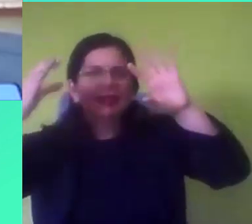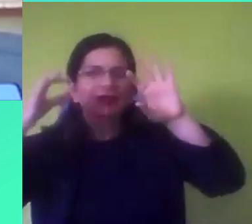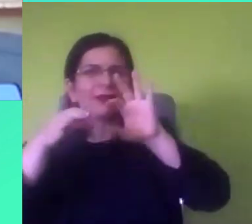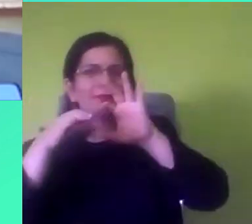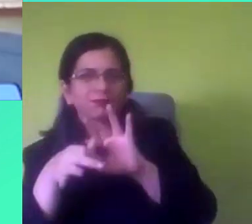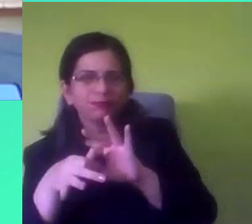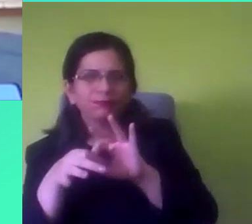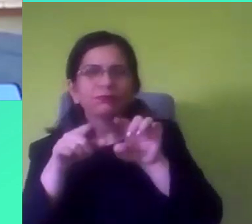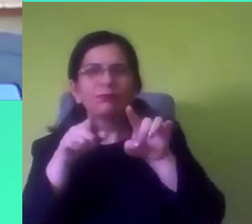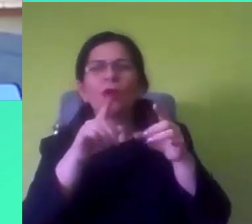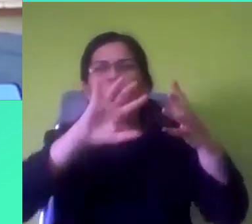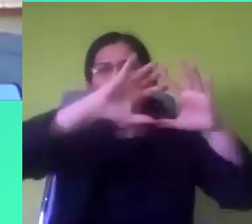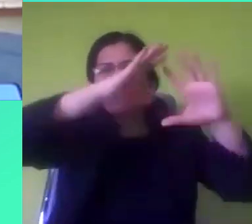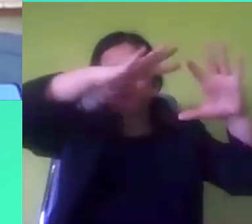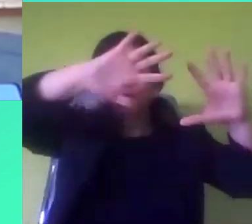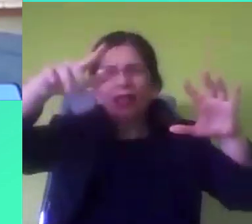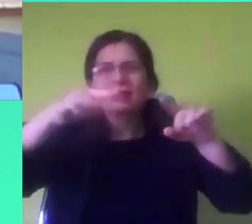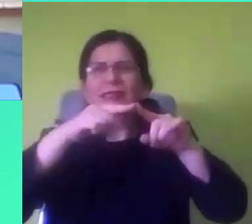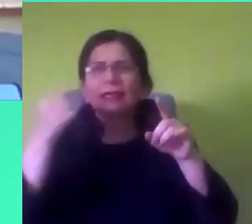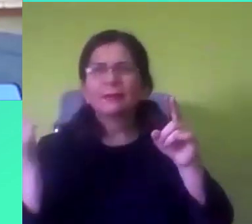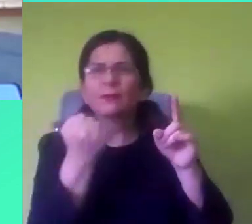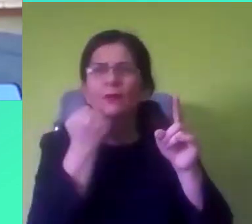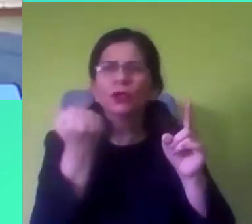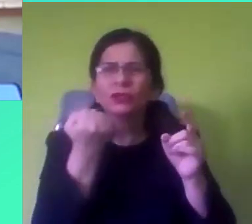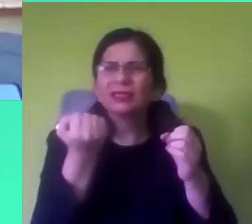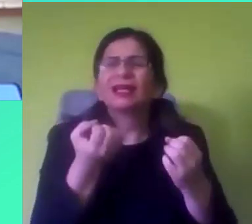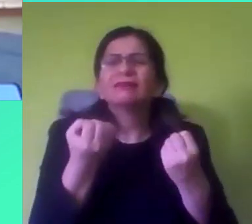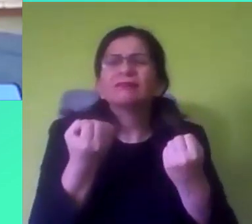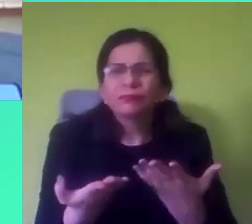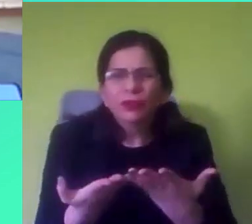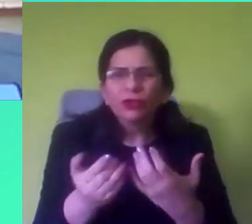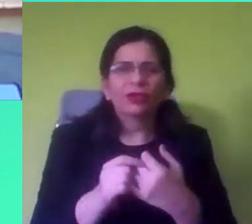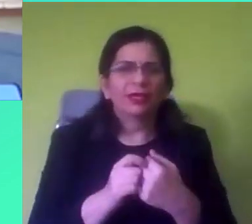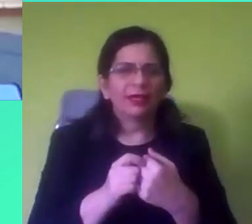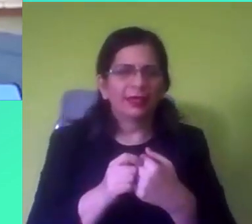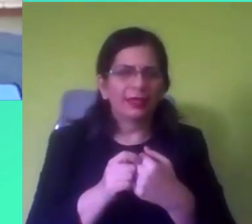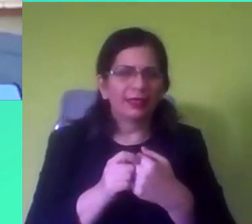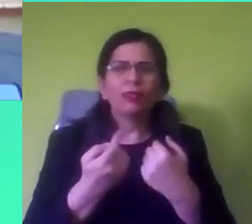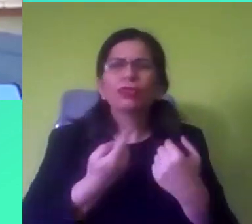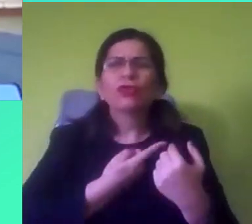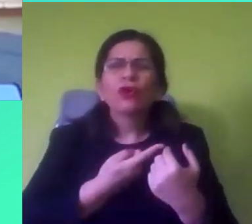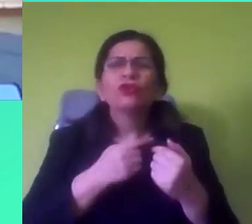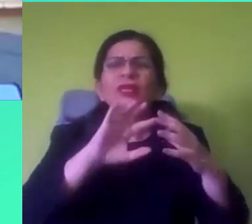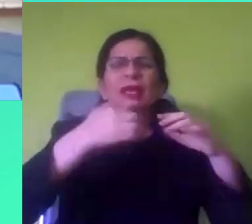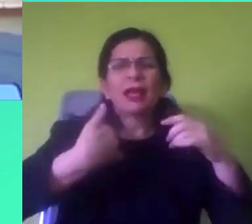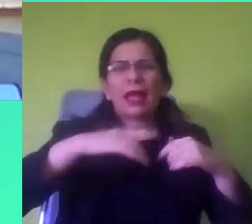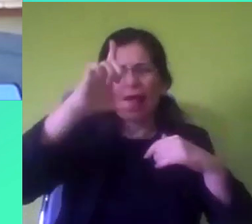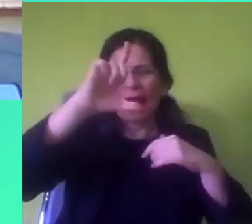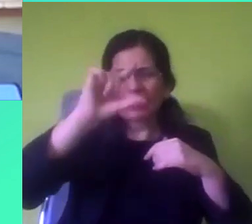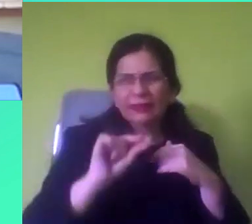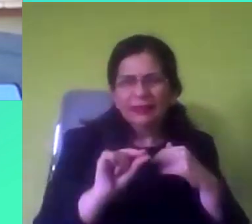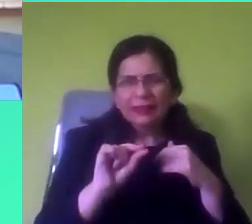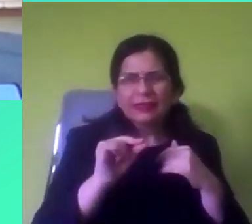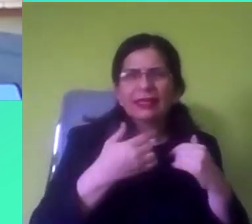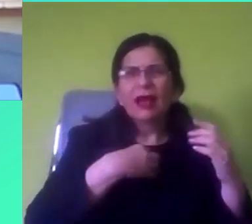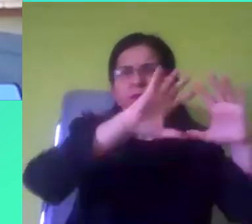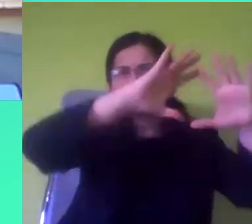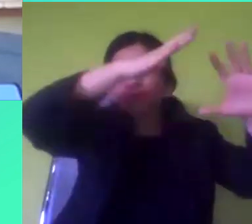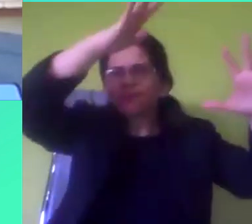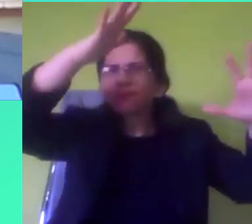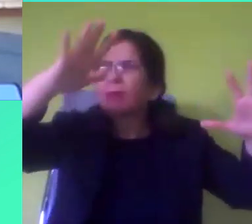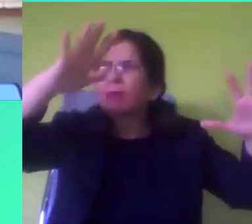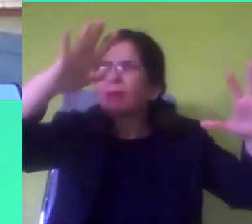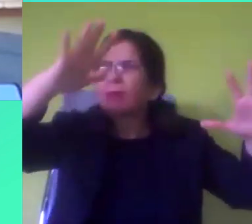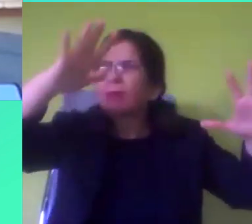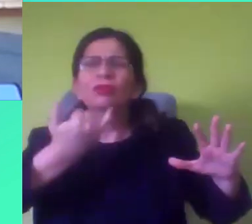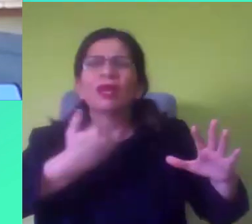son, cuál es su relevancia, cuál es la distribución en el país, que es justamente lo que estuvimos hablando del Inventario